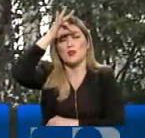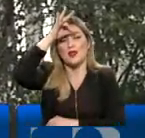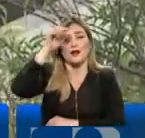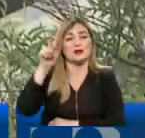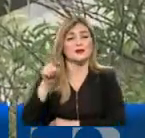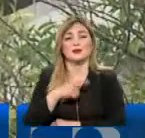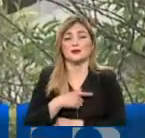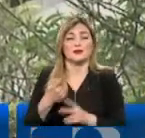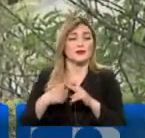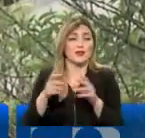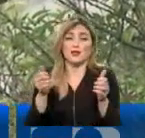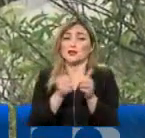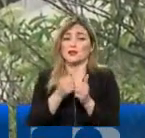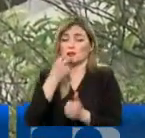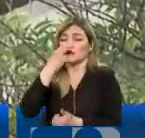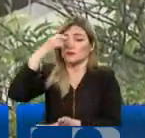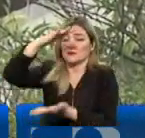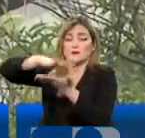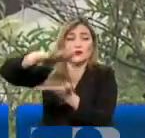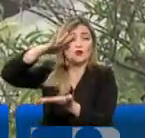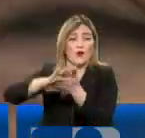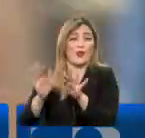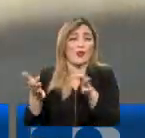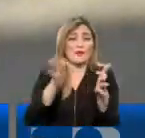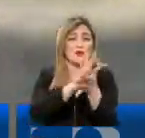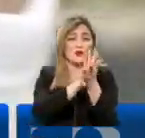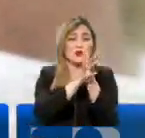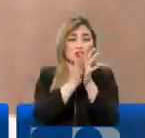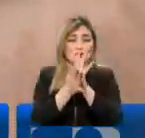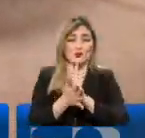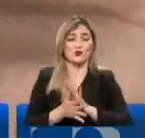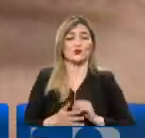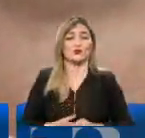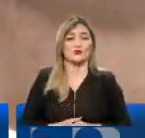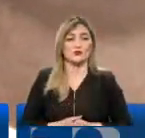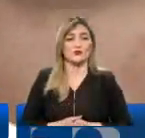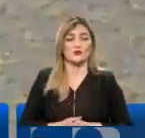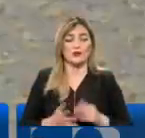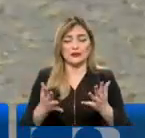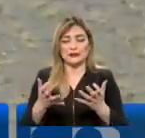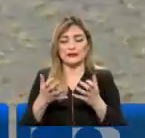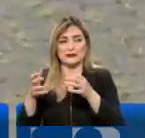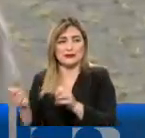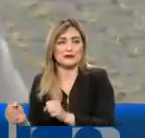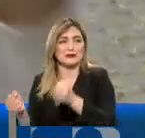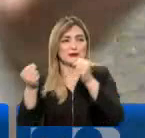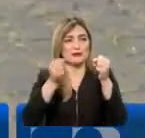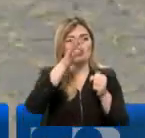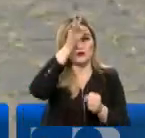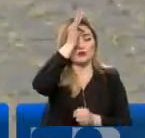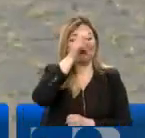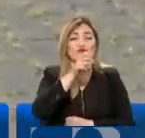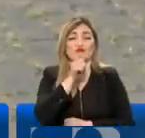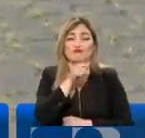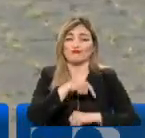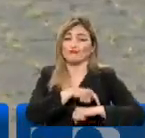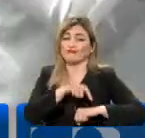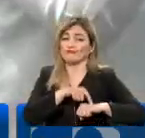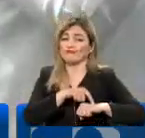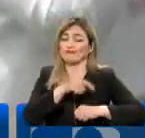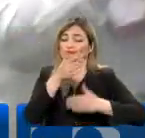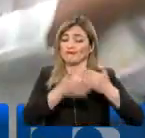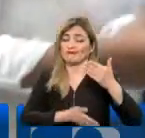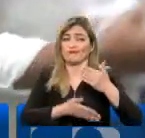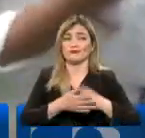Espejo carecían de un respirador para su tratamiento. A pesar de que intentaron trasladarla a un hospital privado, el tiempo se agotó.